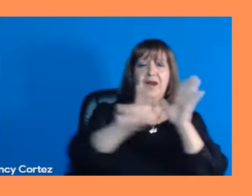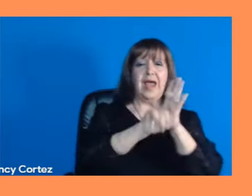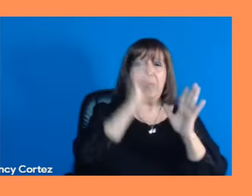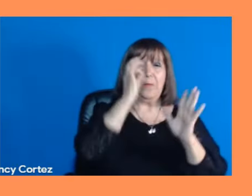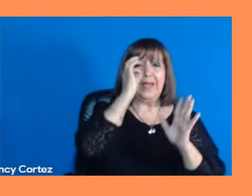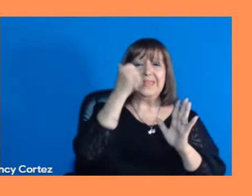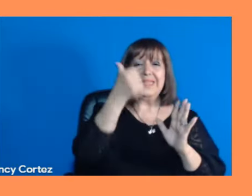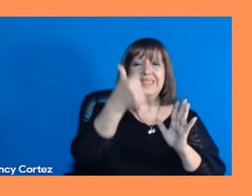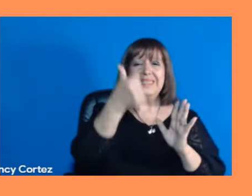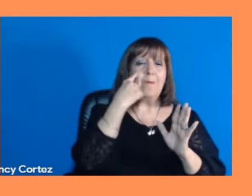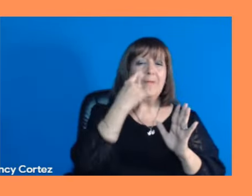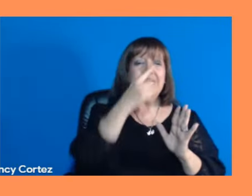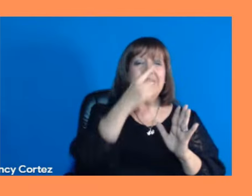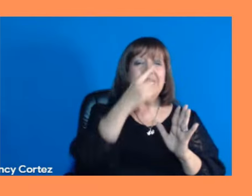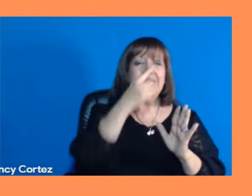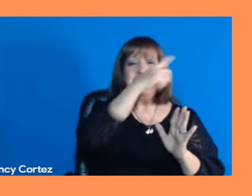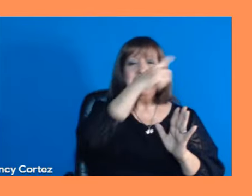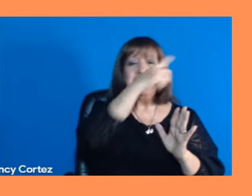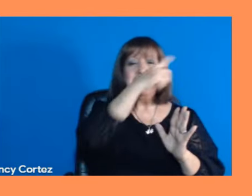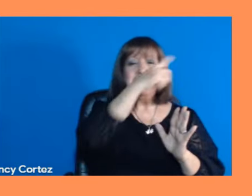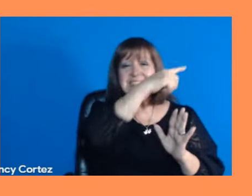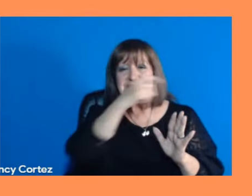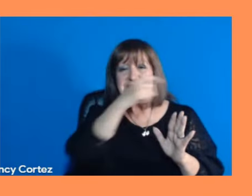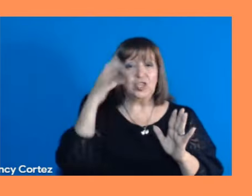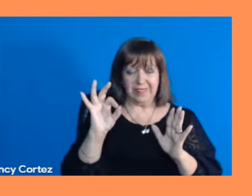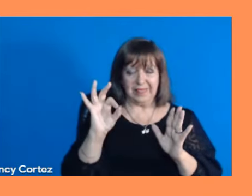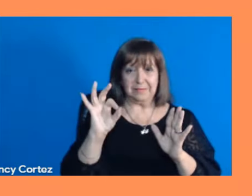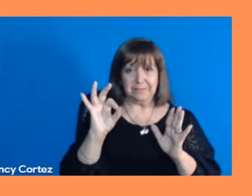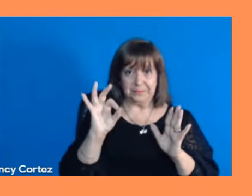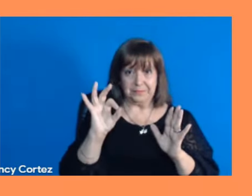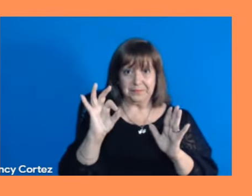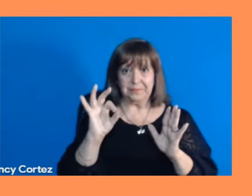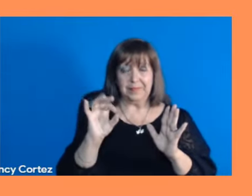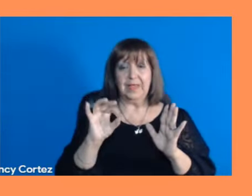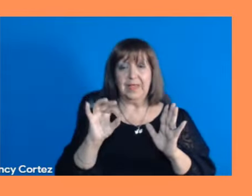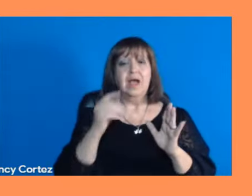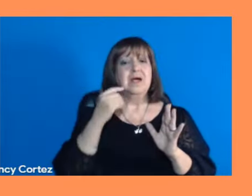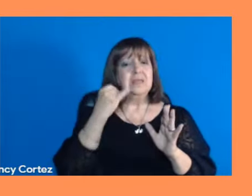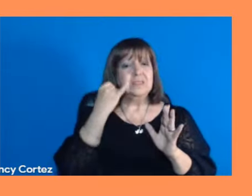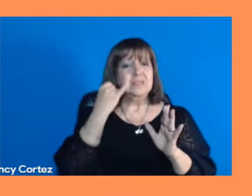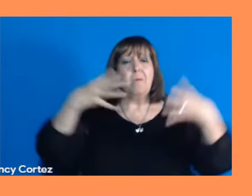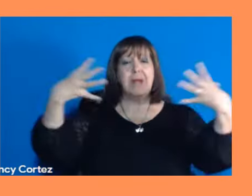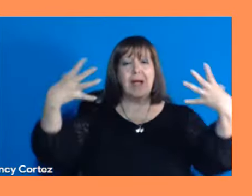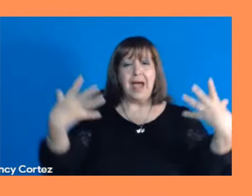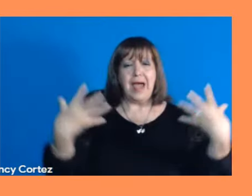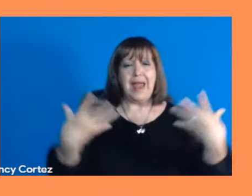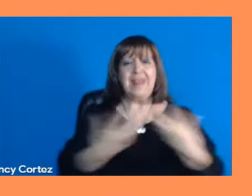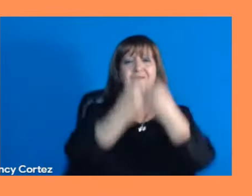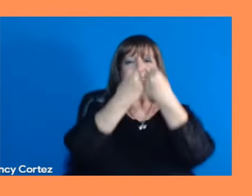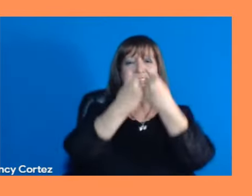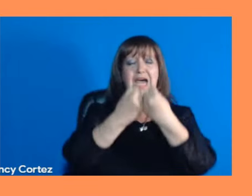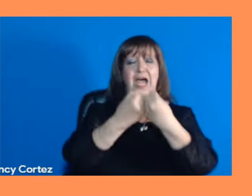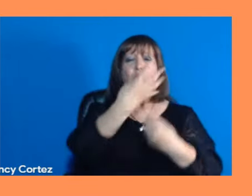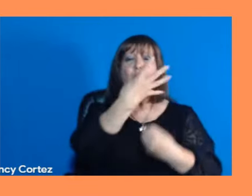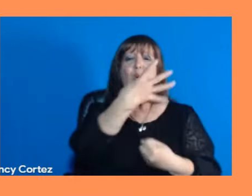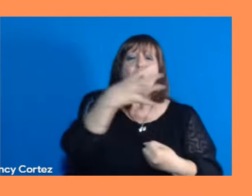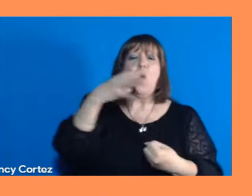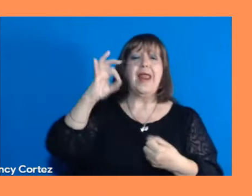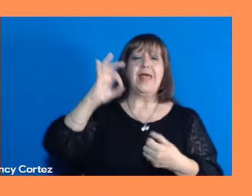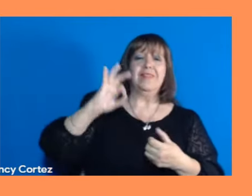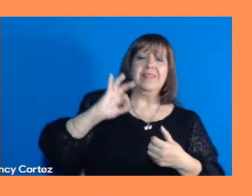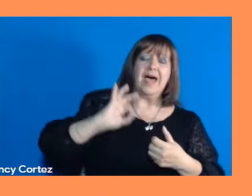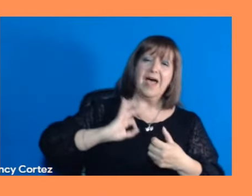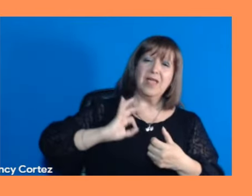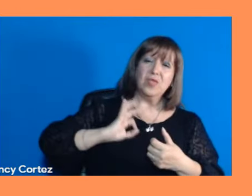26.150. Se cumplen 40 años de democracia en